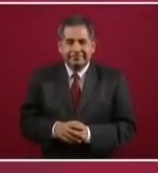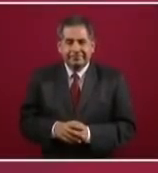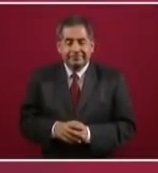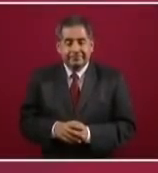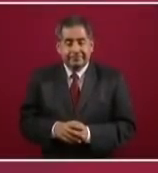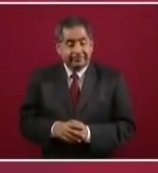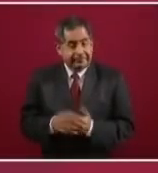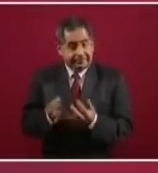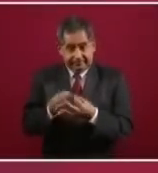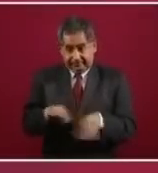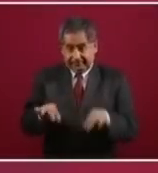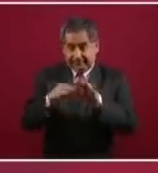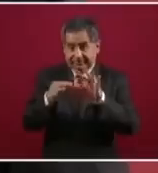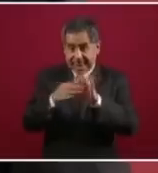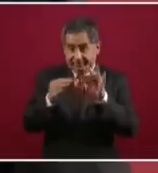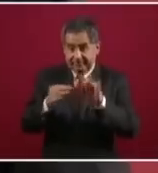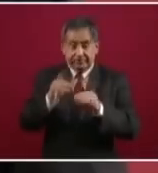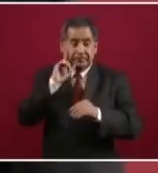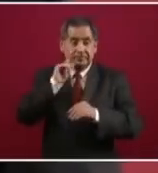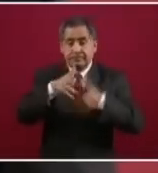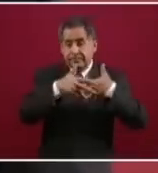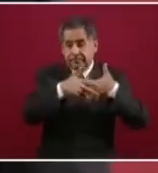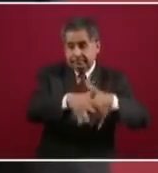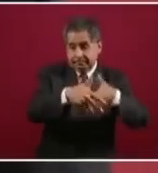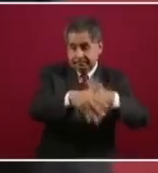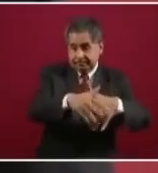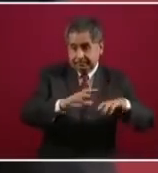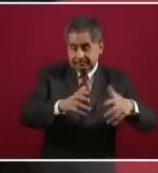es tan importante el desfile de mañana,